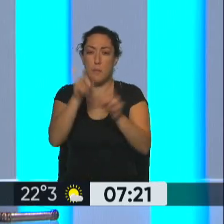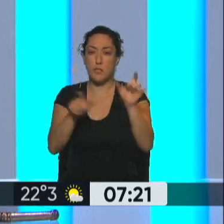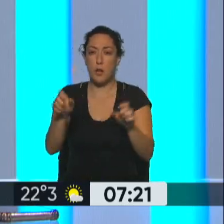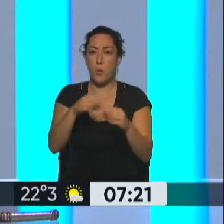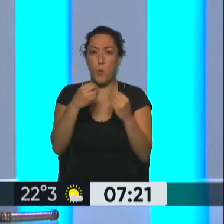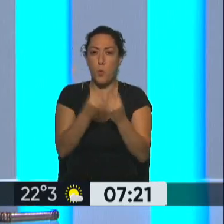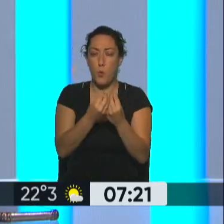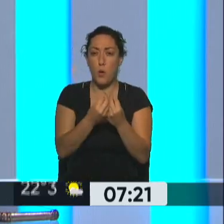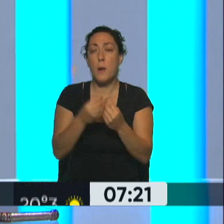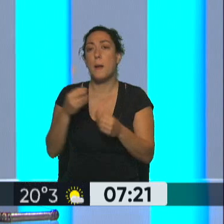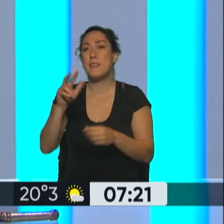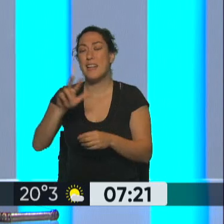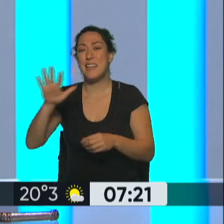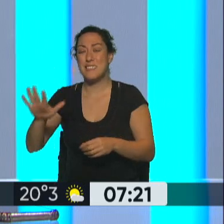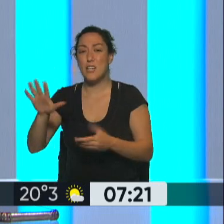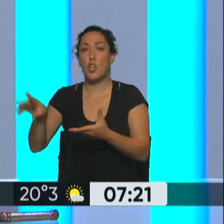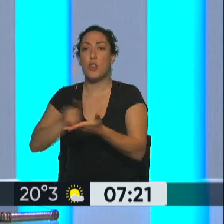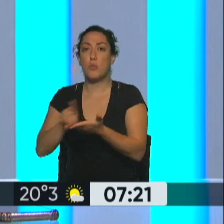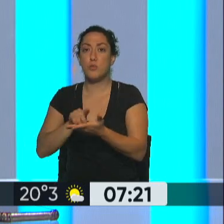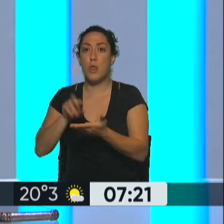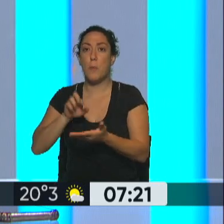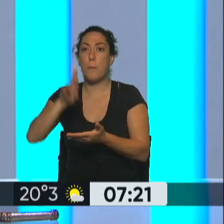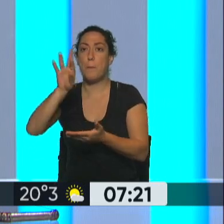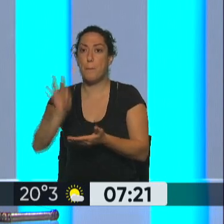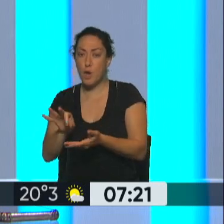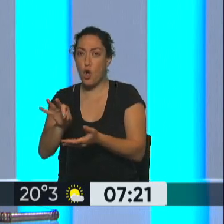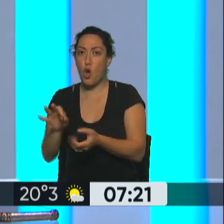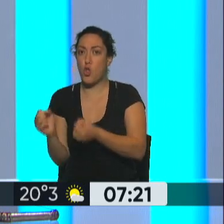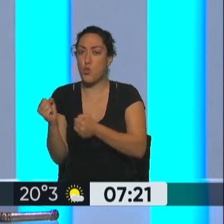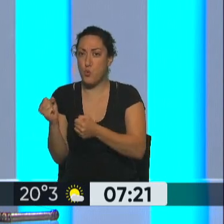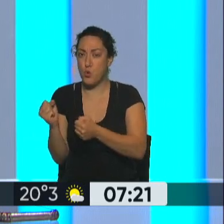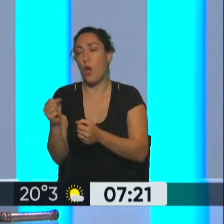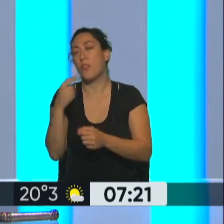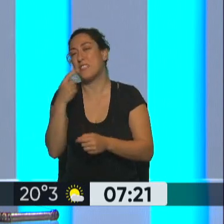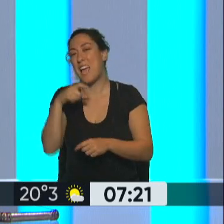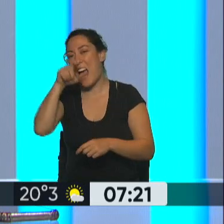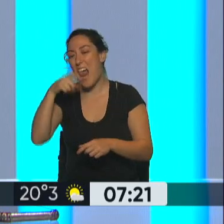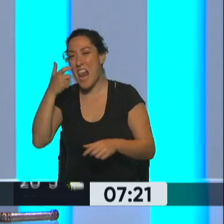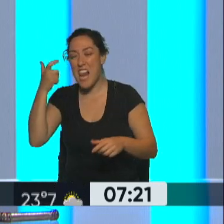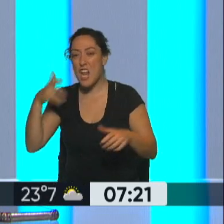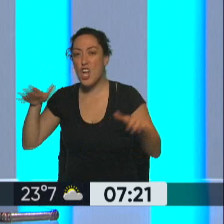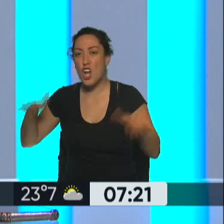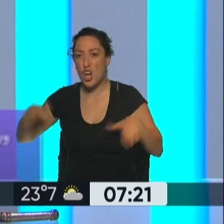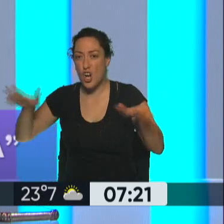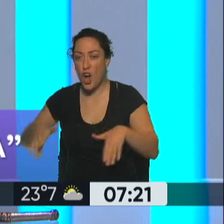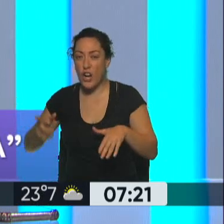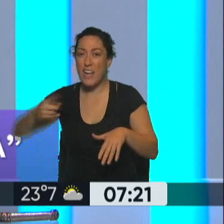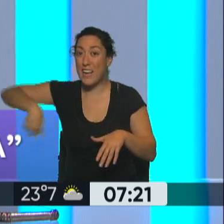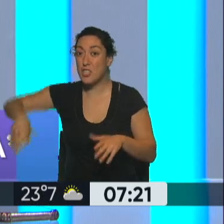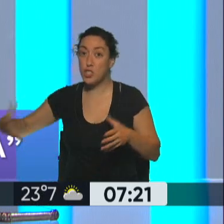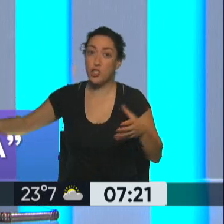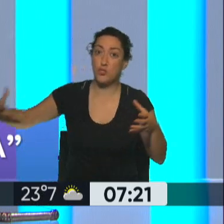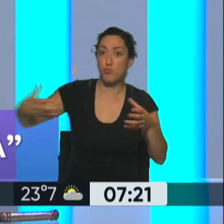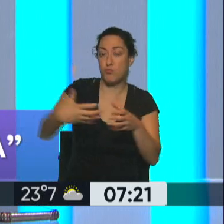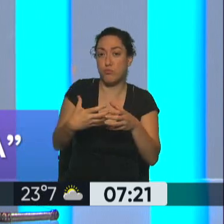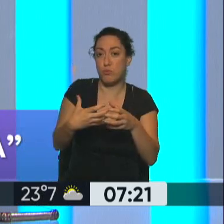35 diputados del PRO, que son el ala dura, los halcones, que estarían sumándose no